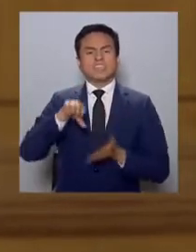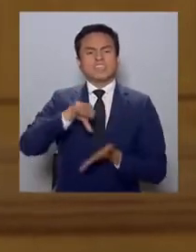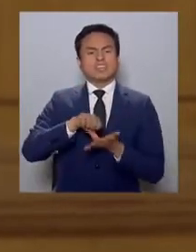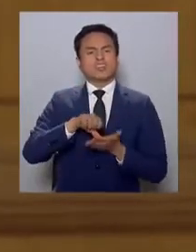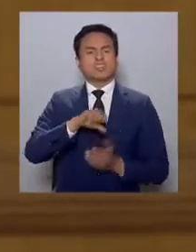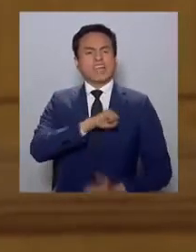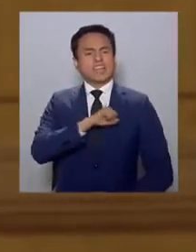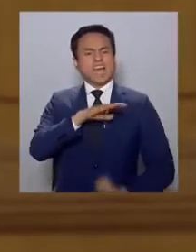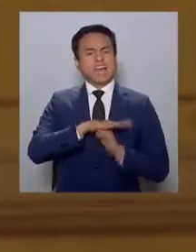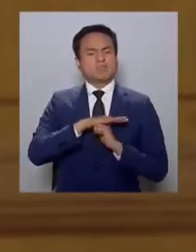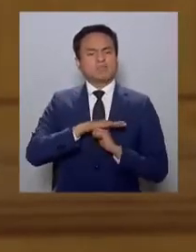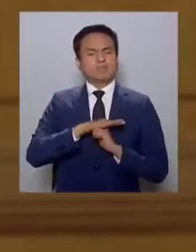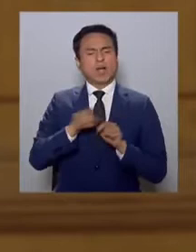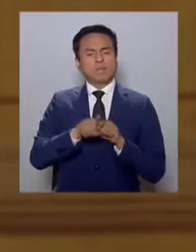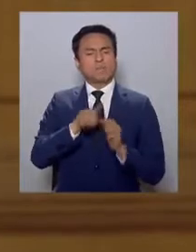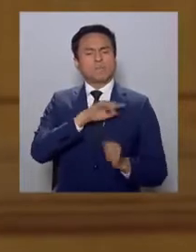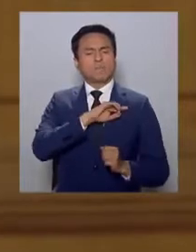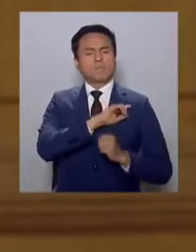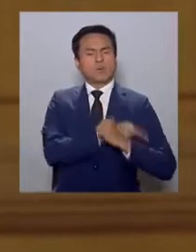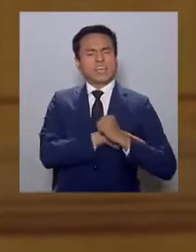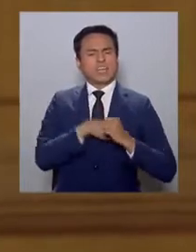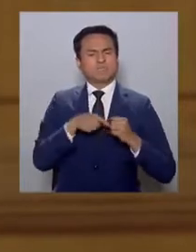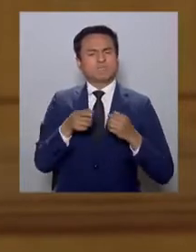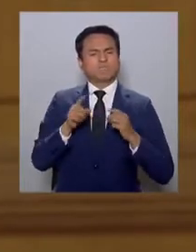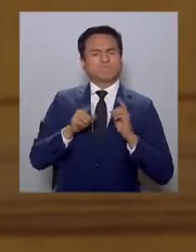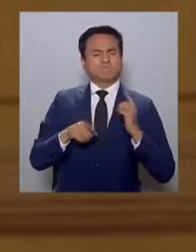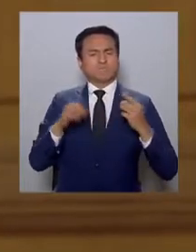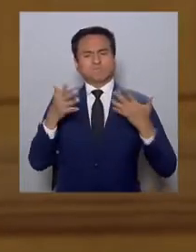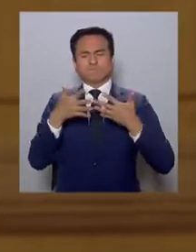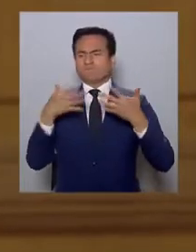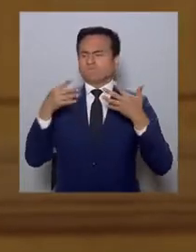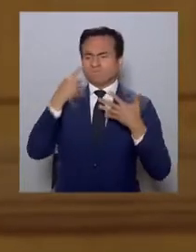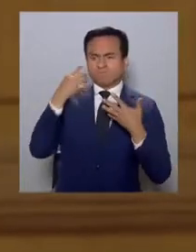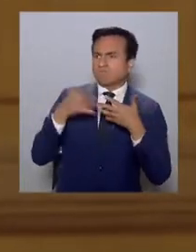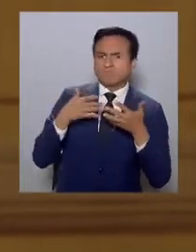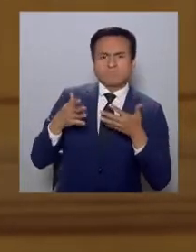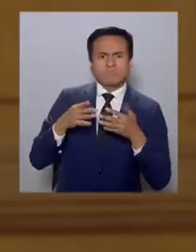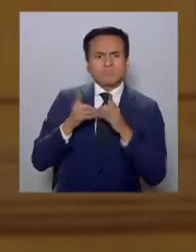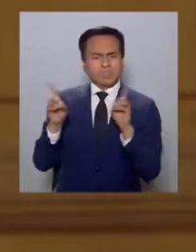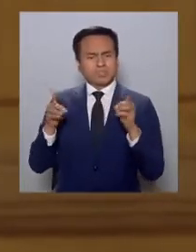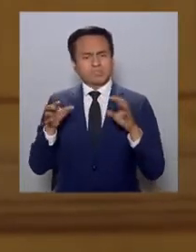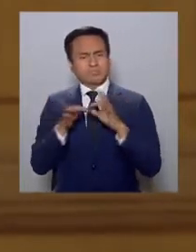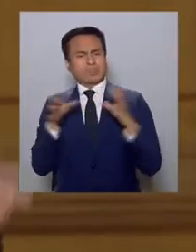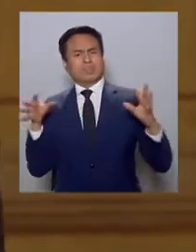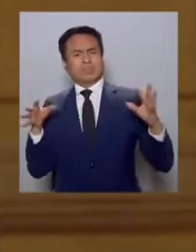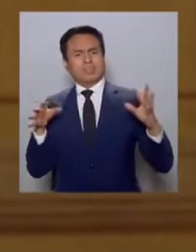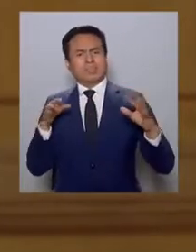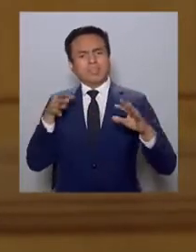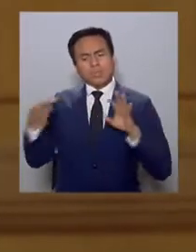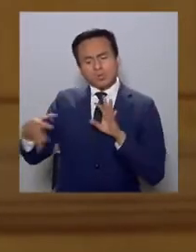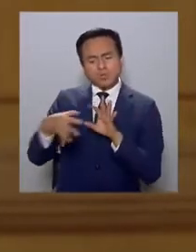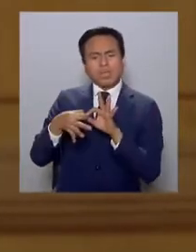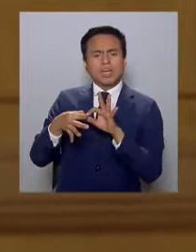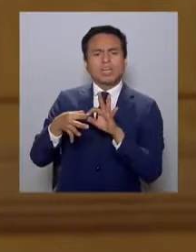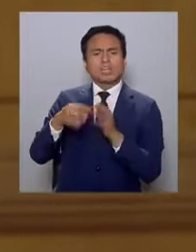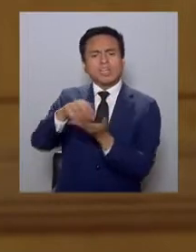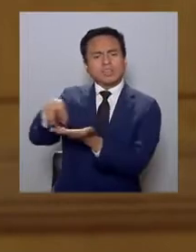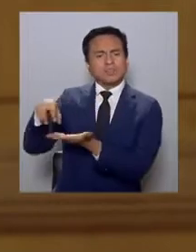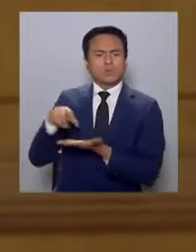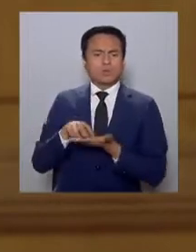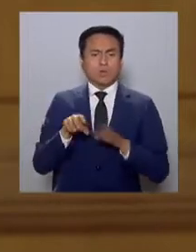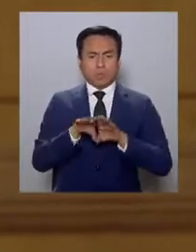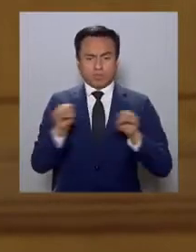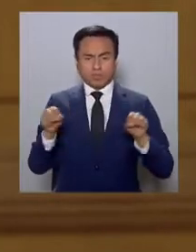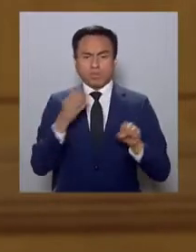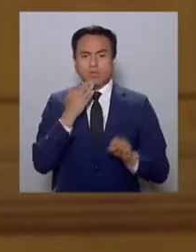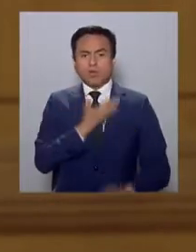de Santiago o por poderes fácticos que escapan a todo control democrático, sino que se incluya a sus territorios. Tenemos un compromiso para eso también